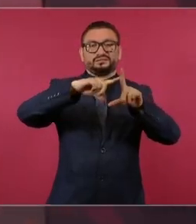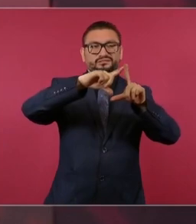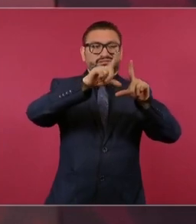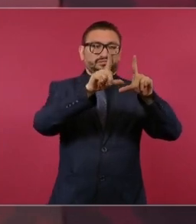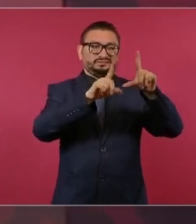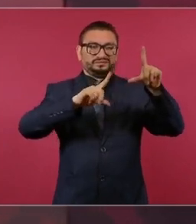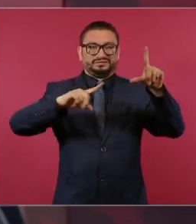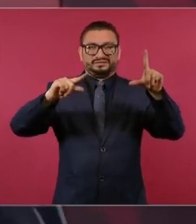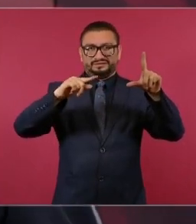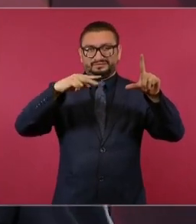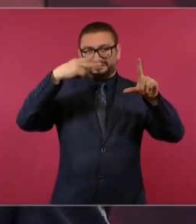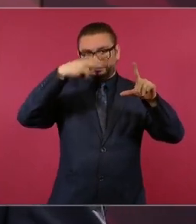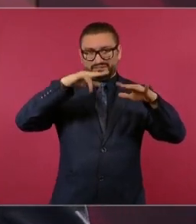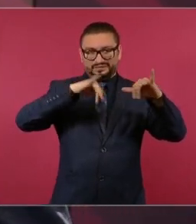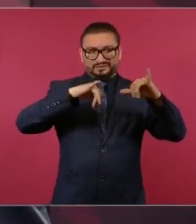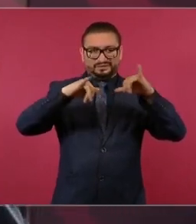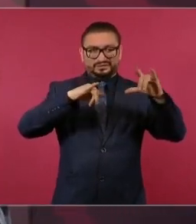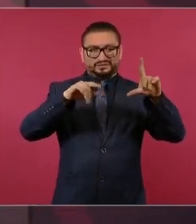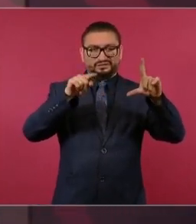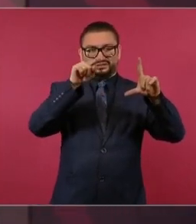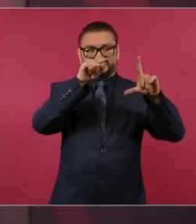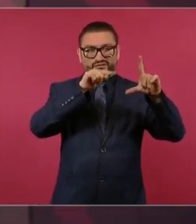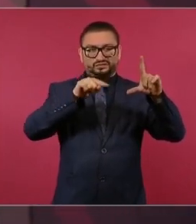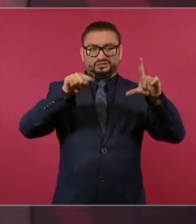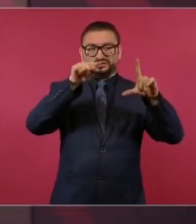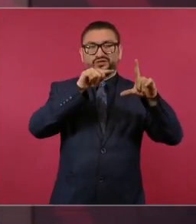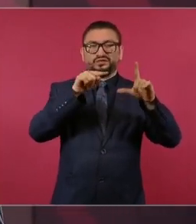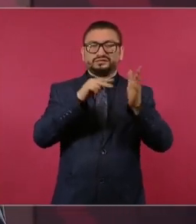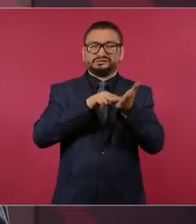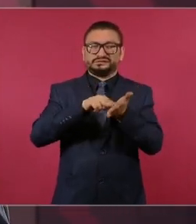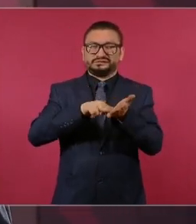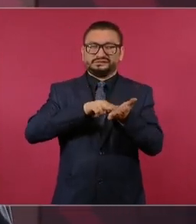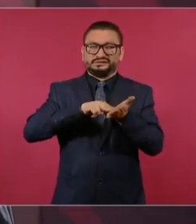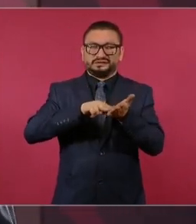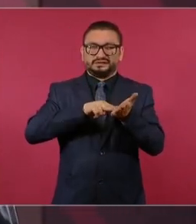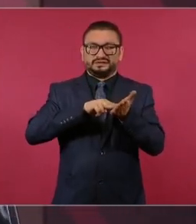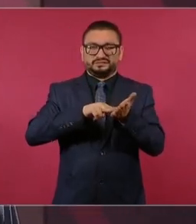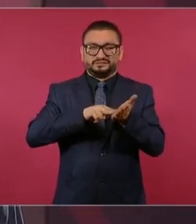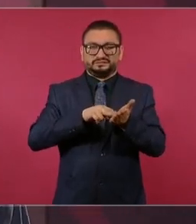México con un moño negro.